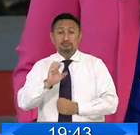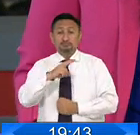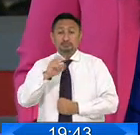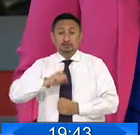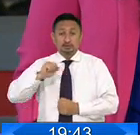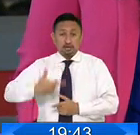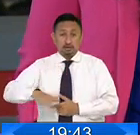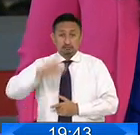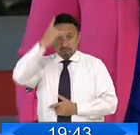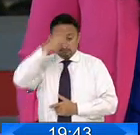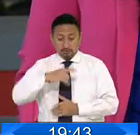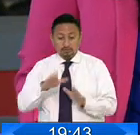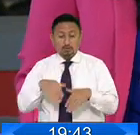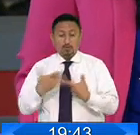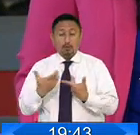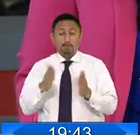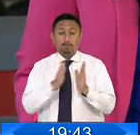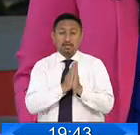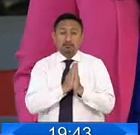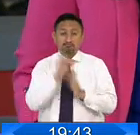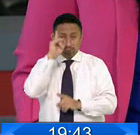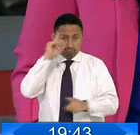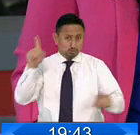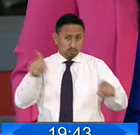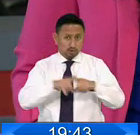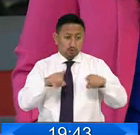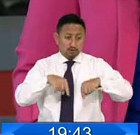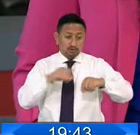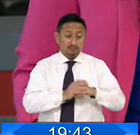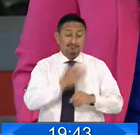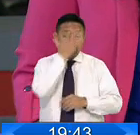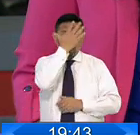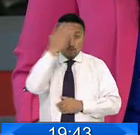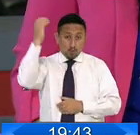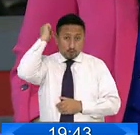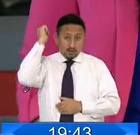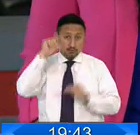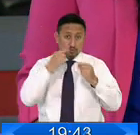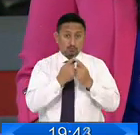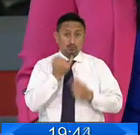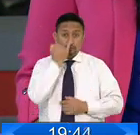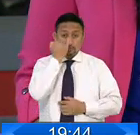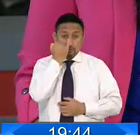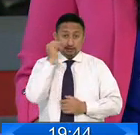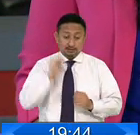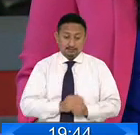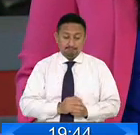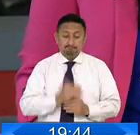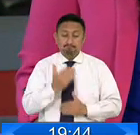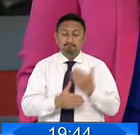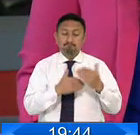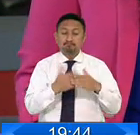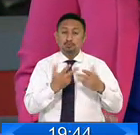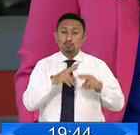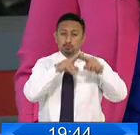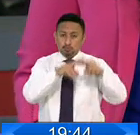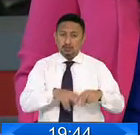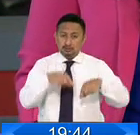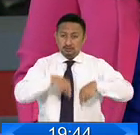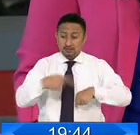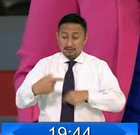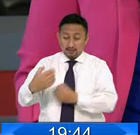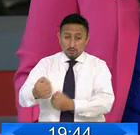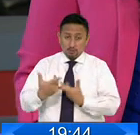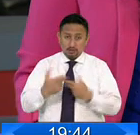para pronunciarse sobre el recurso de objeción presentado por Pachakutik. Eso mientras avanza la verificación de la